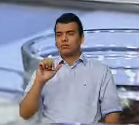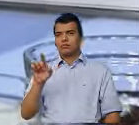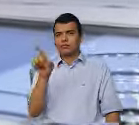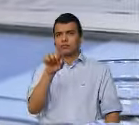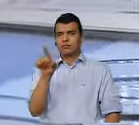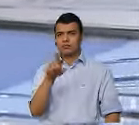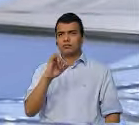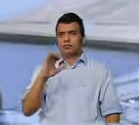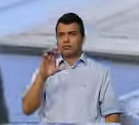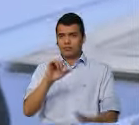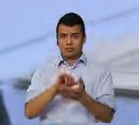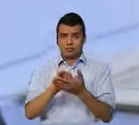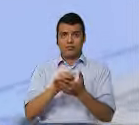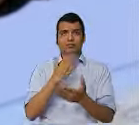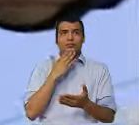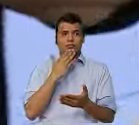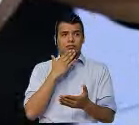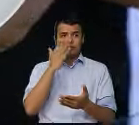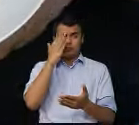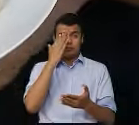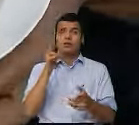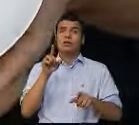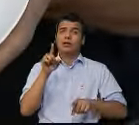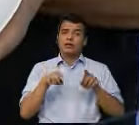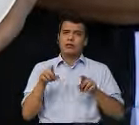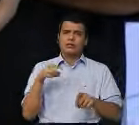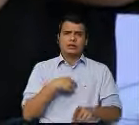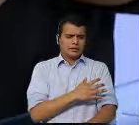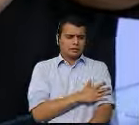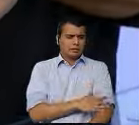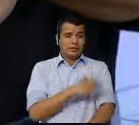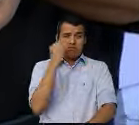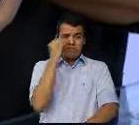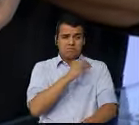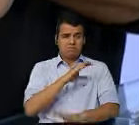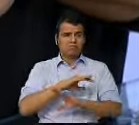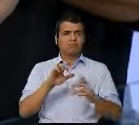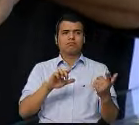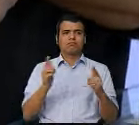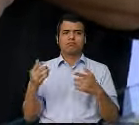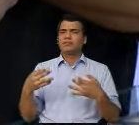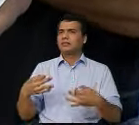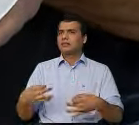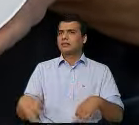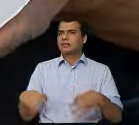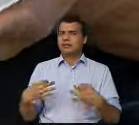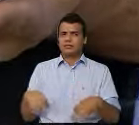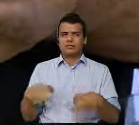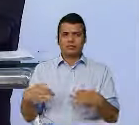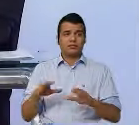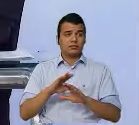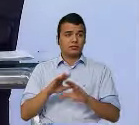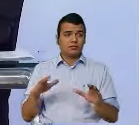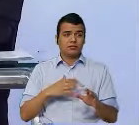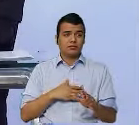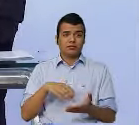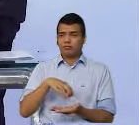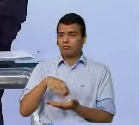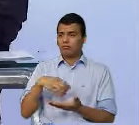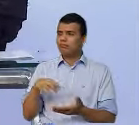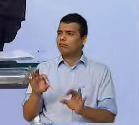etapa de la diabetes también se sufre a veces de calambres. Aquí está, mírenlo. Listo. ¿Eso así de sencillo? Así de sencillo, fácil. Así de sencillo. Ah, un postre rico, un